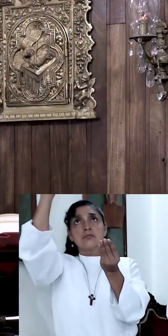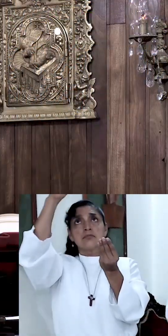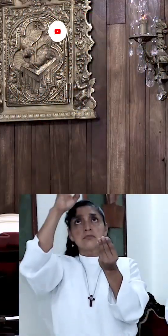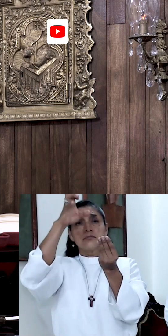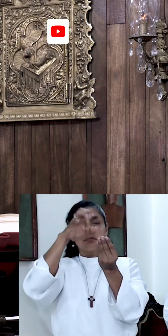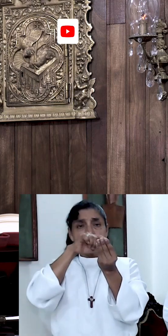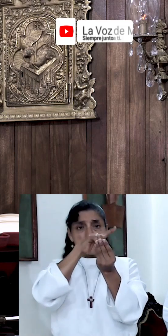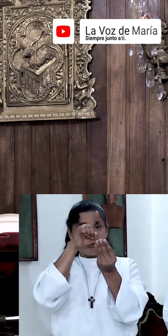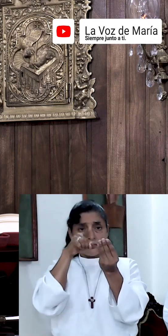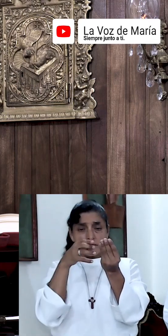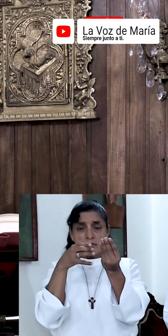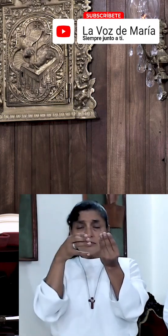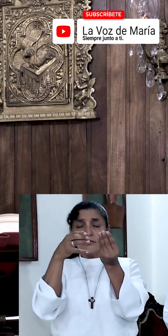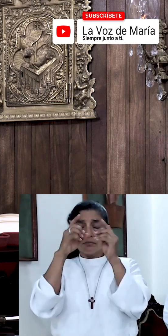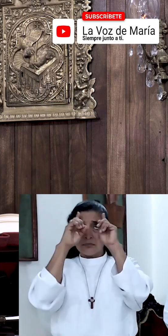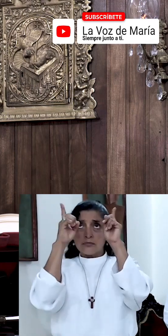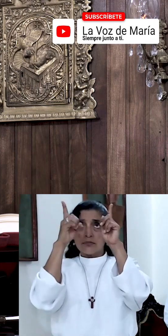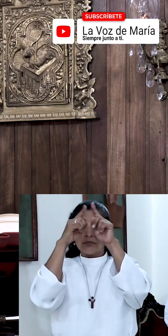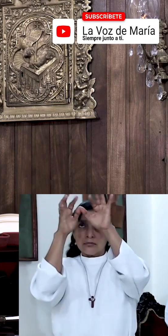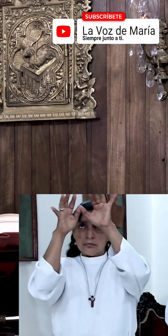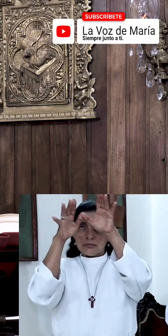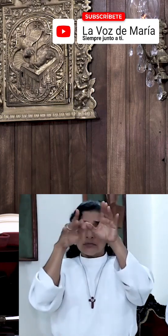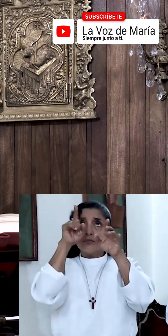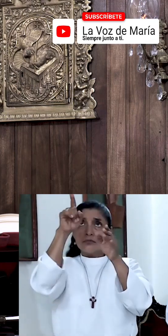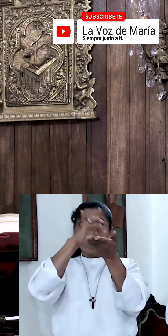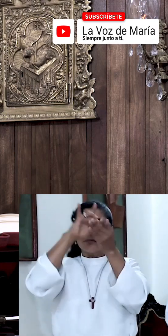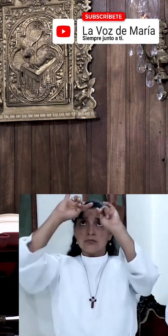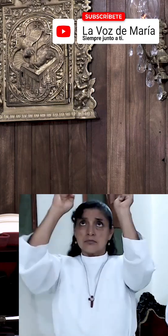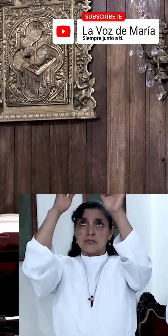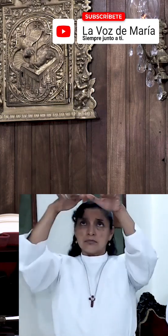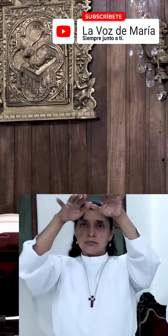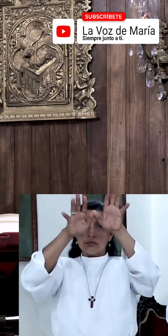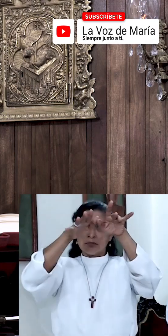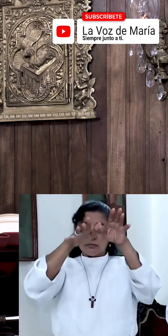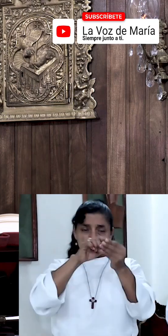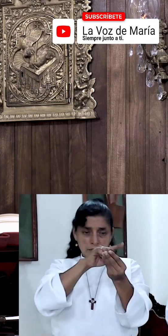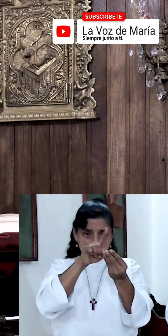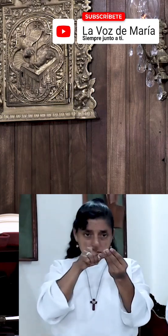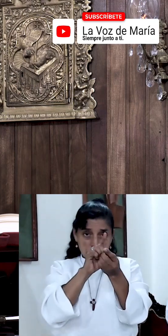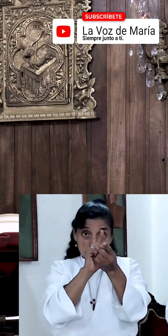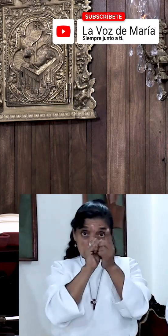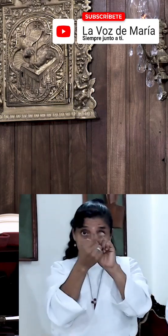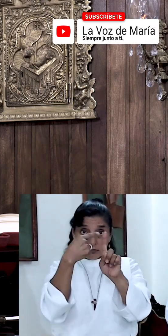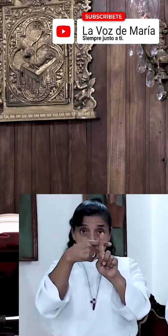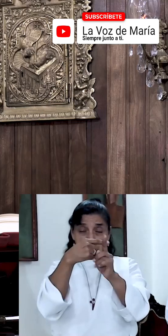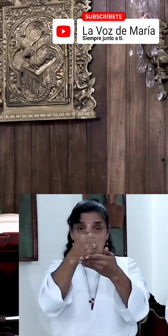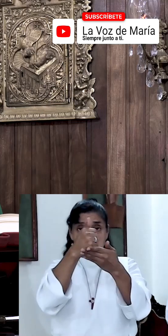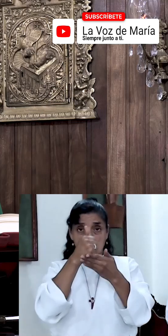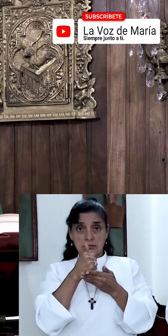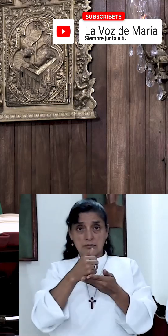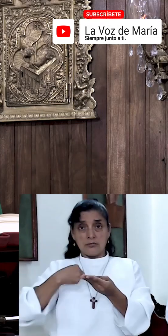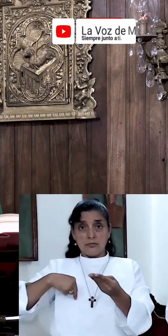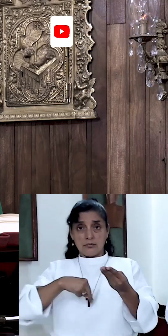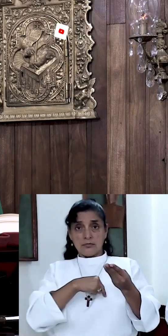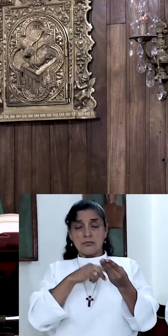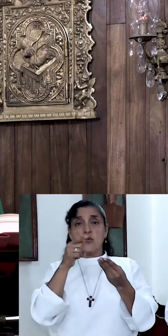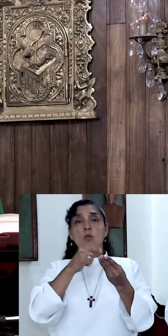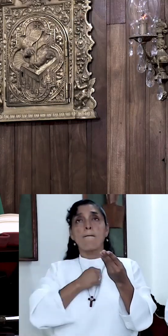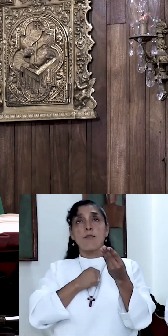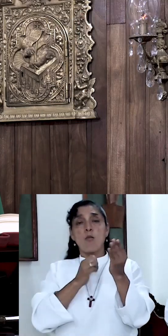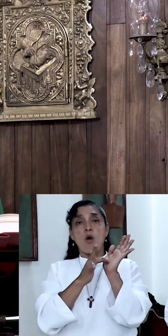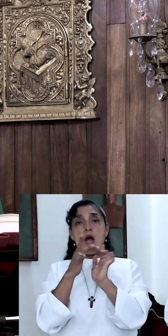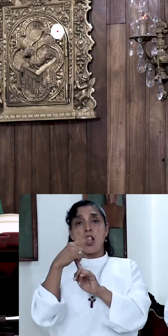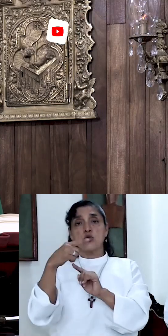santifiques estos dones con la efusión de tu Espíritu, de manera que se conviertan para nosotros en el